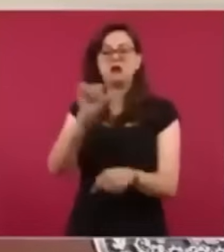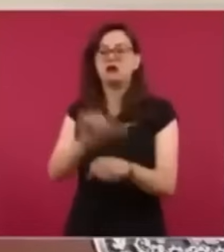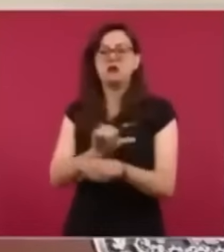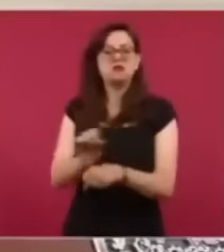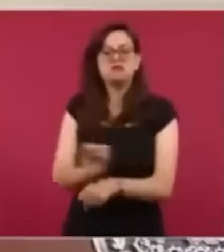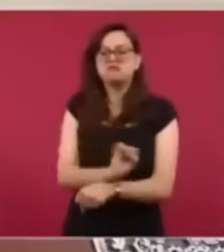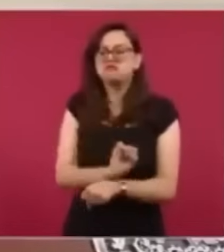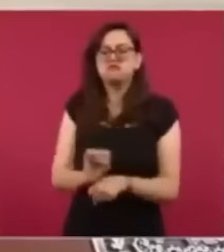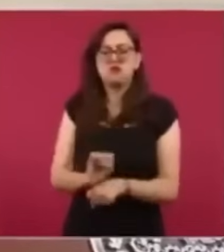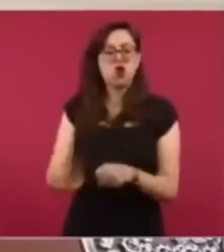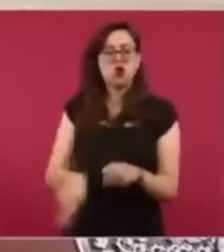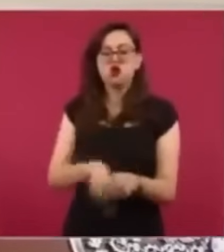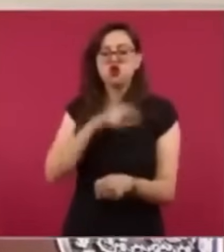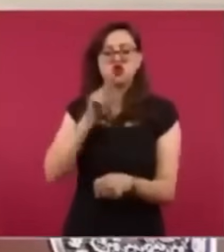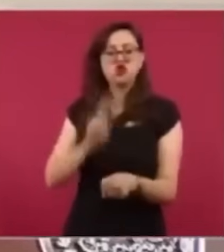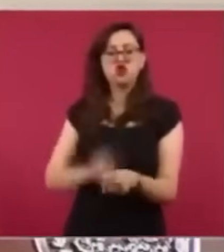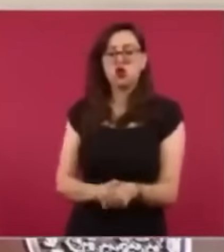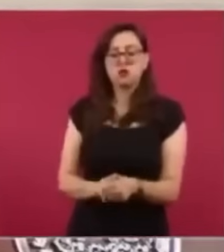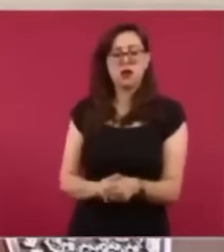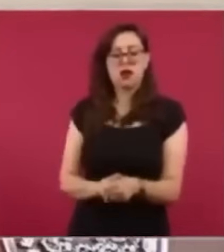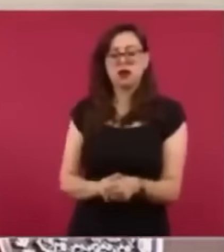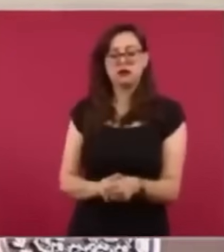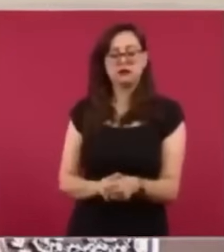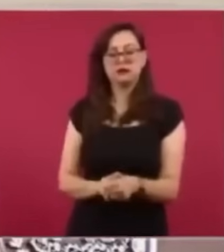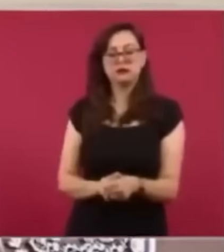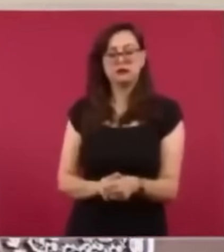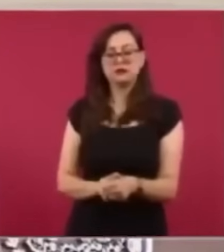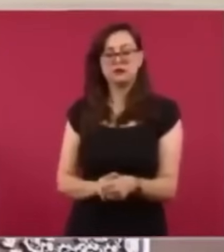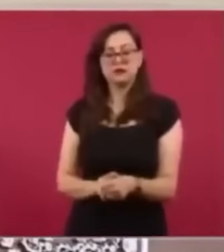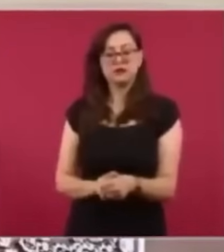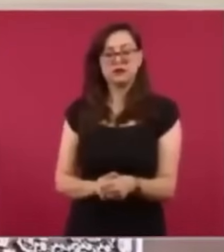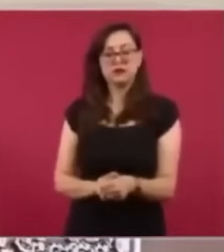y el general Audomaro Martínez